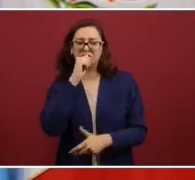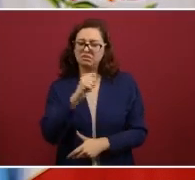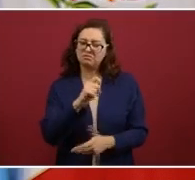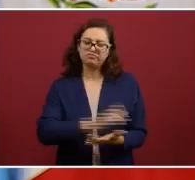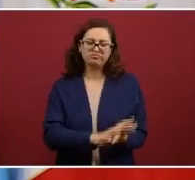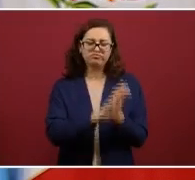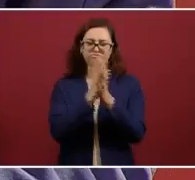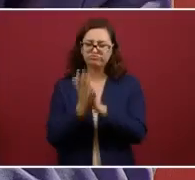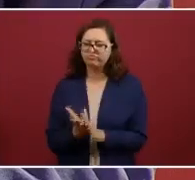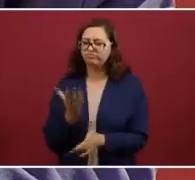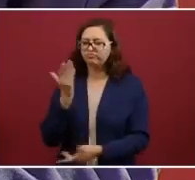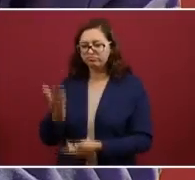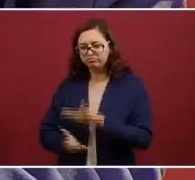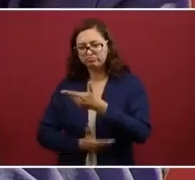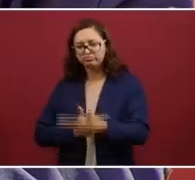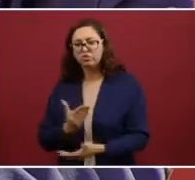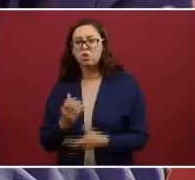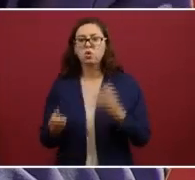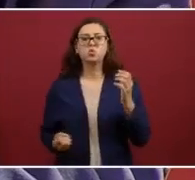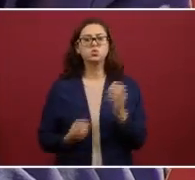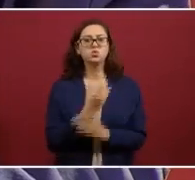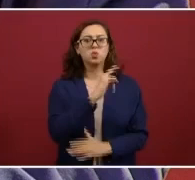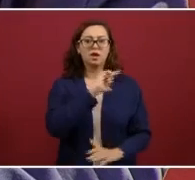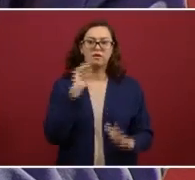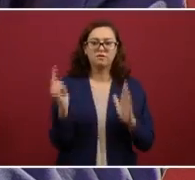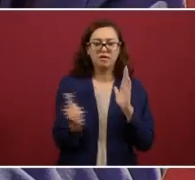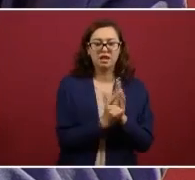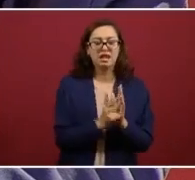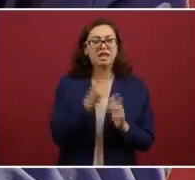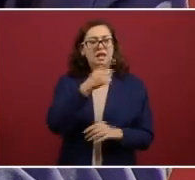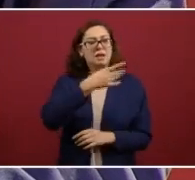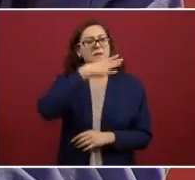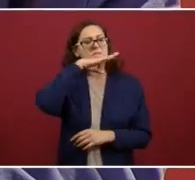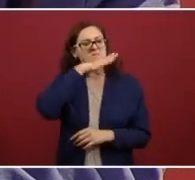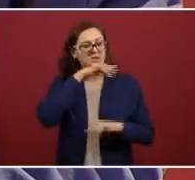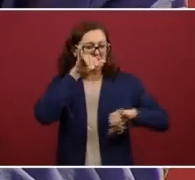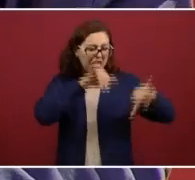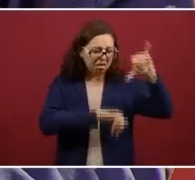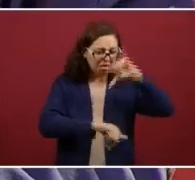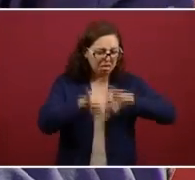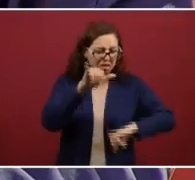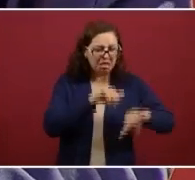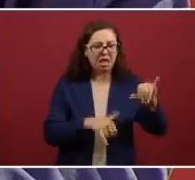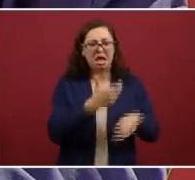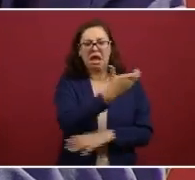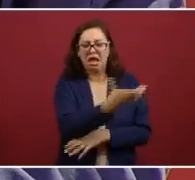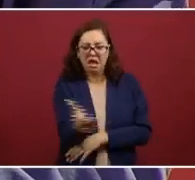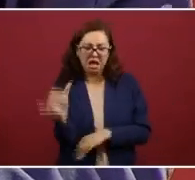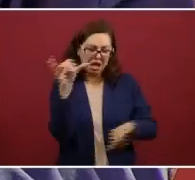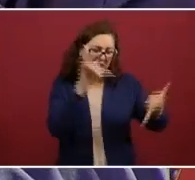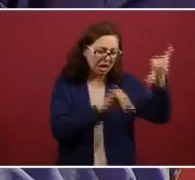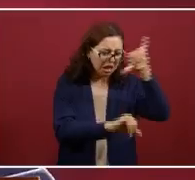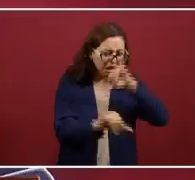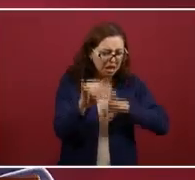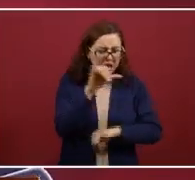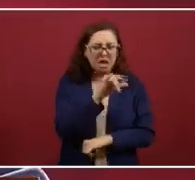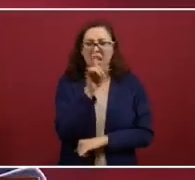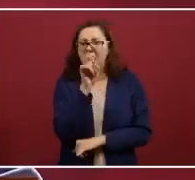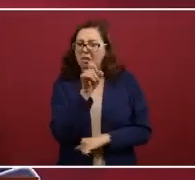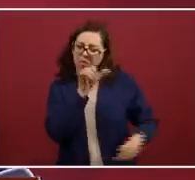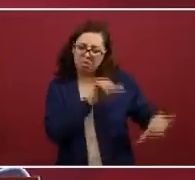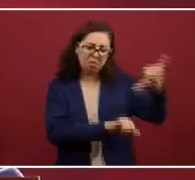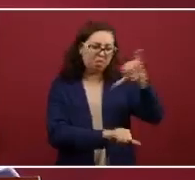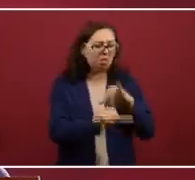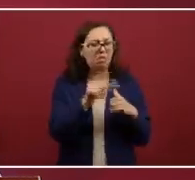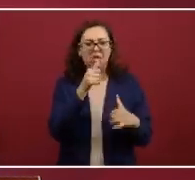mexicana. Necesitamos promover leyes contra el fracking, contra el maíz transgénico y otros cultivos, por el agua para el uso humano, por la defensa de la